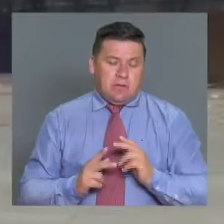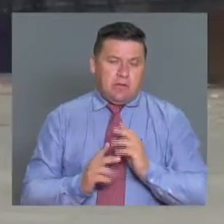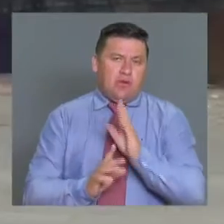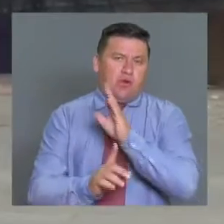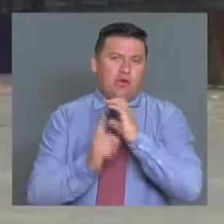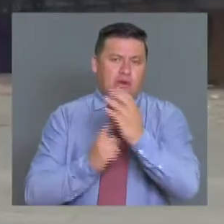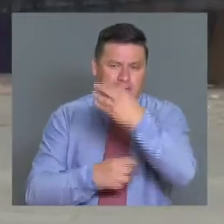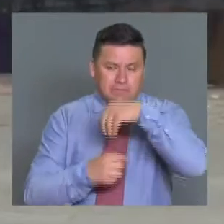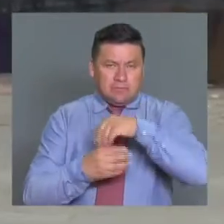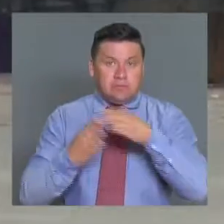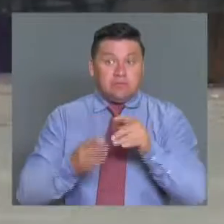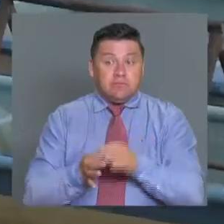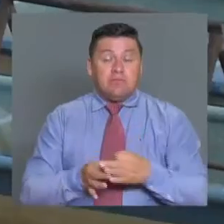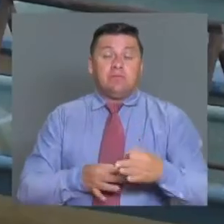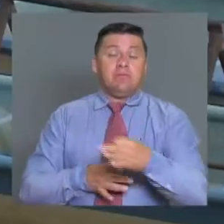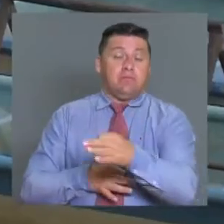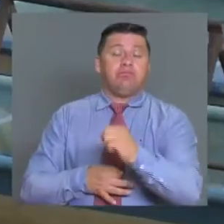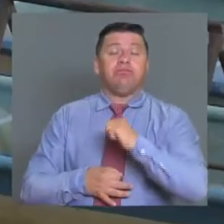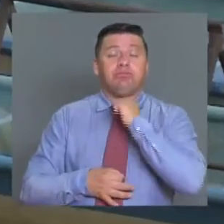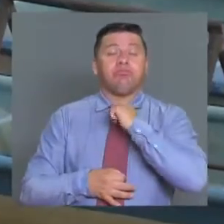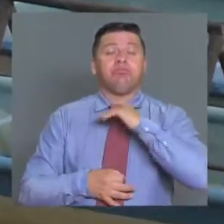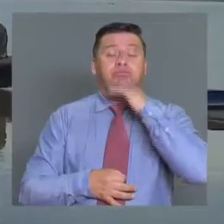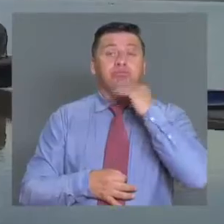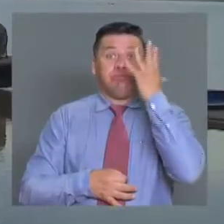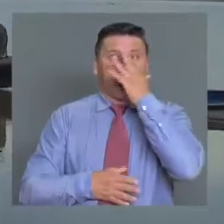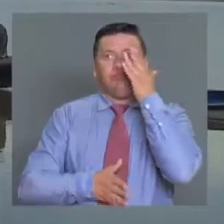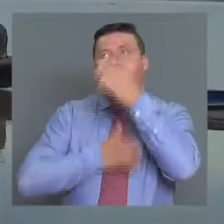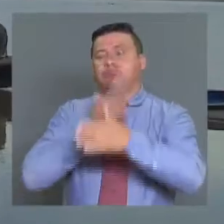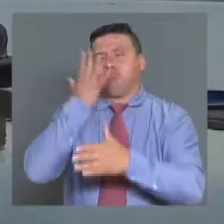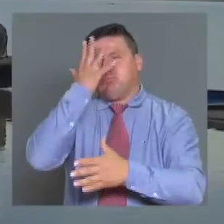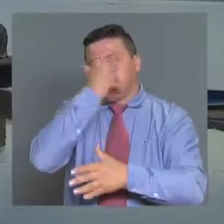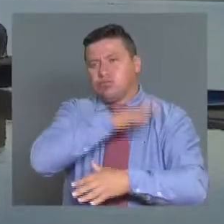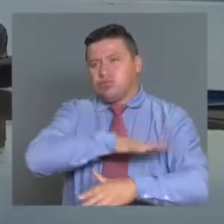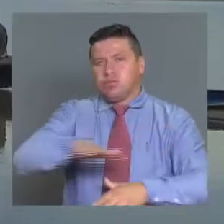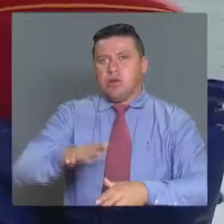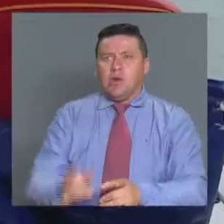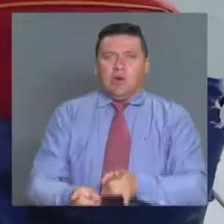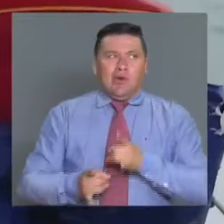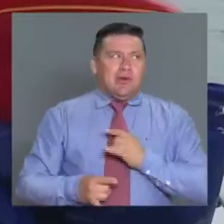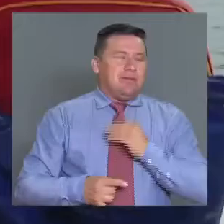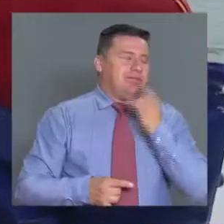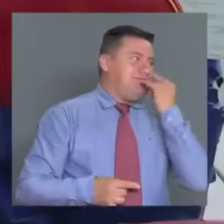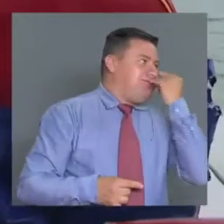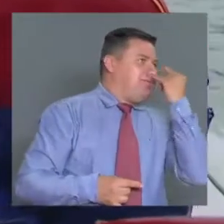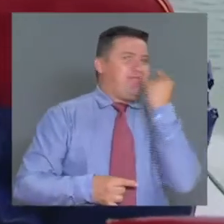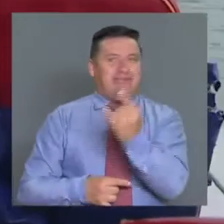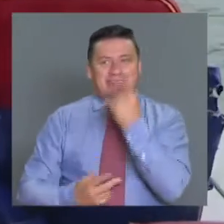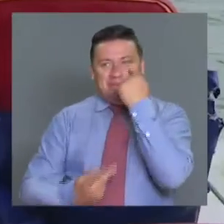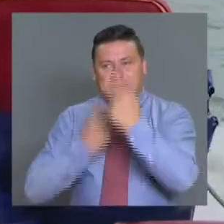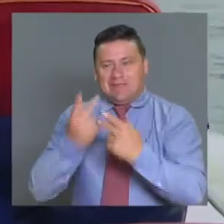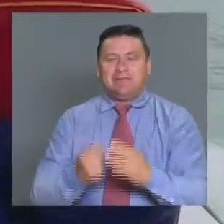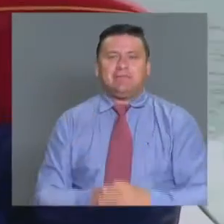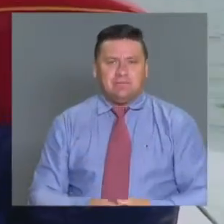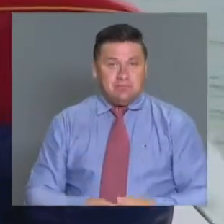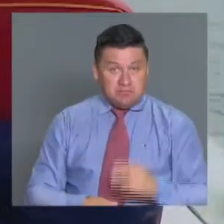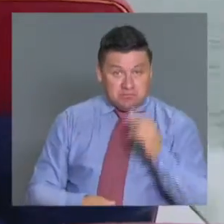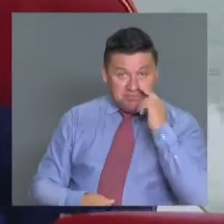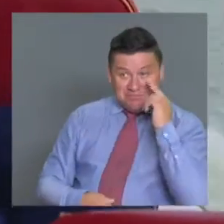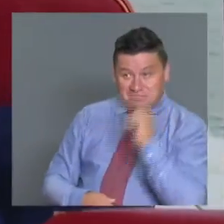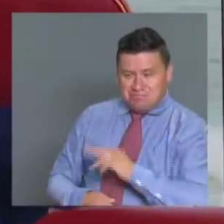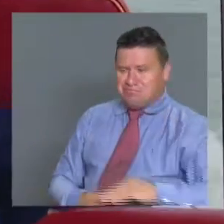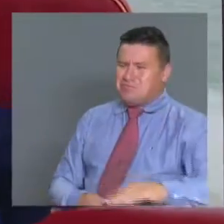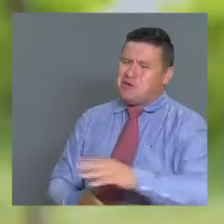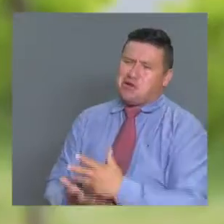como tal esta es una región que cuenta con diversos atractivos turísticos que encantan y fascinan a todos los visitantes pero aquí ustedes pueden